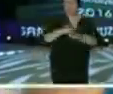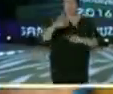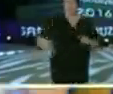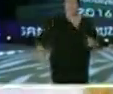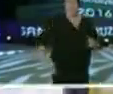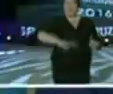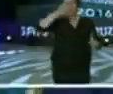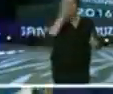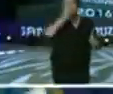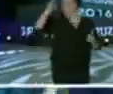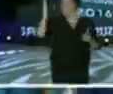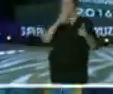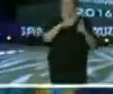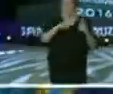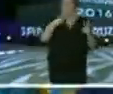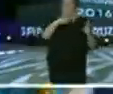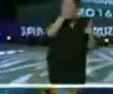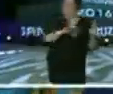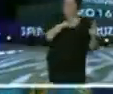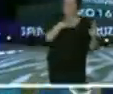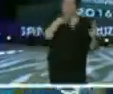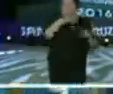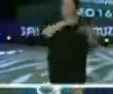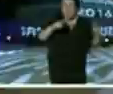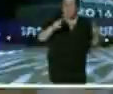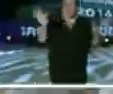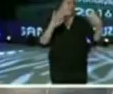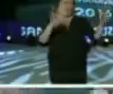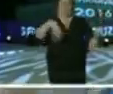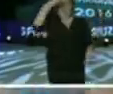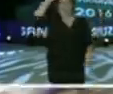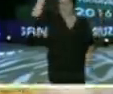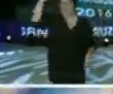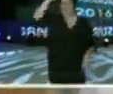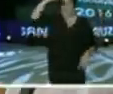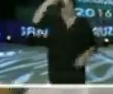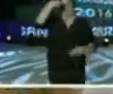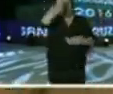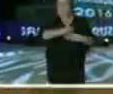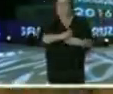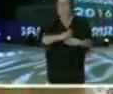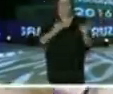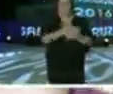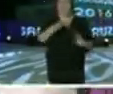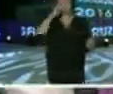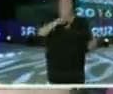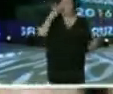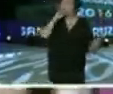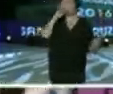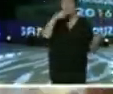imputada. Así que viva el rey, la monarquía en cuenta, todo de puta madre,